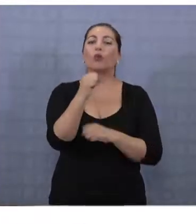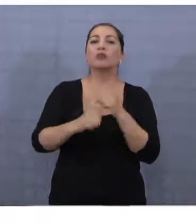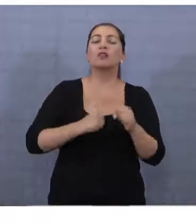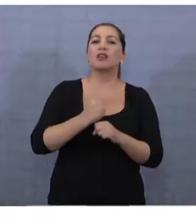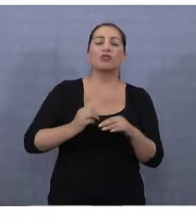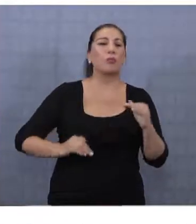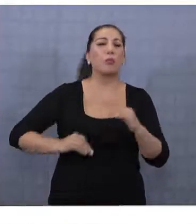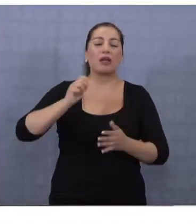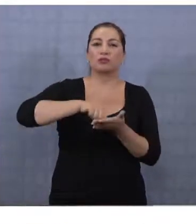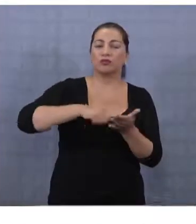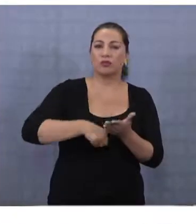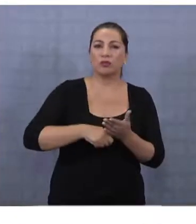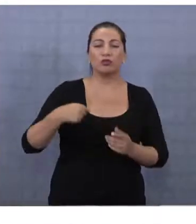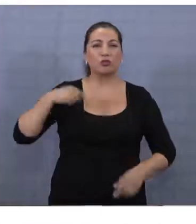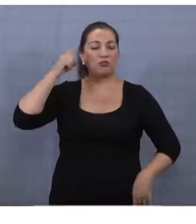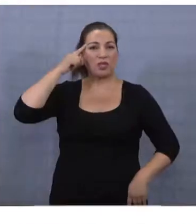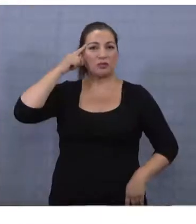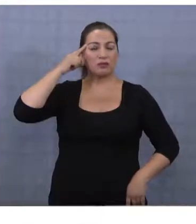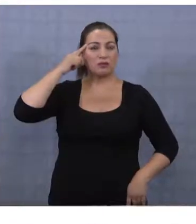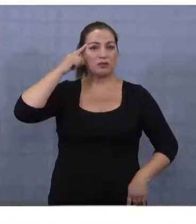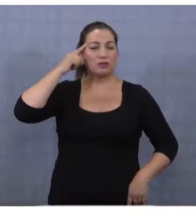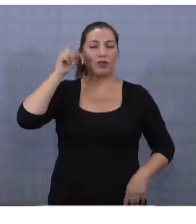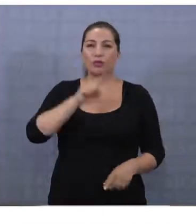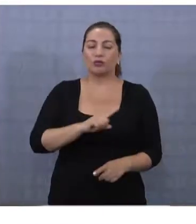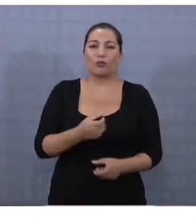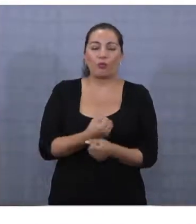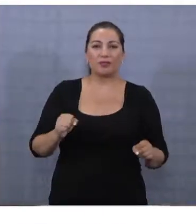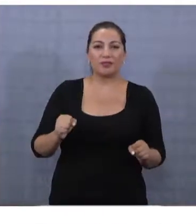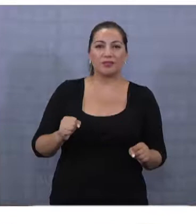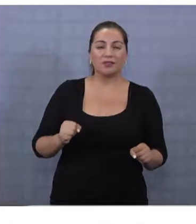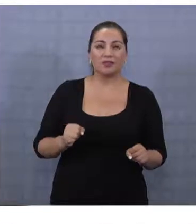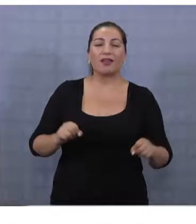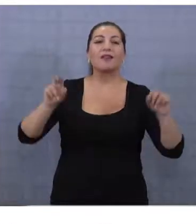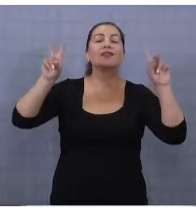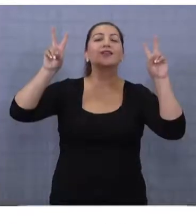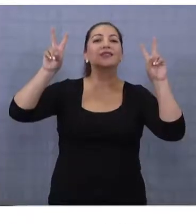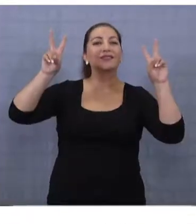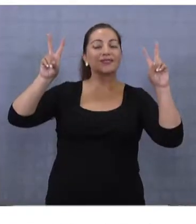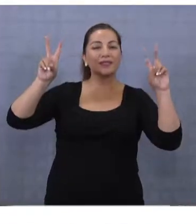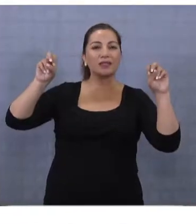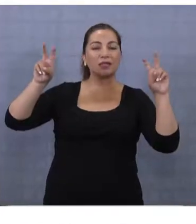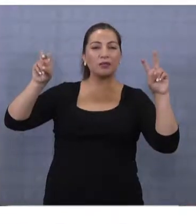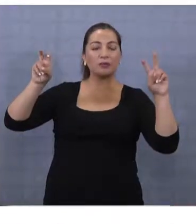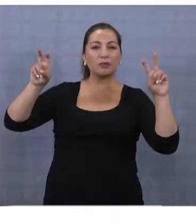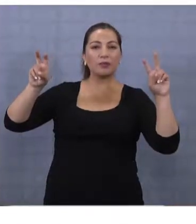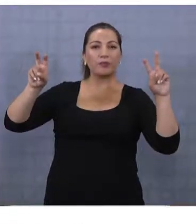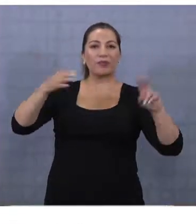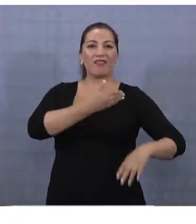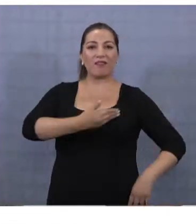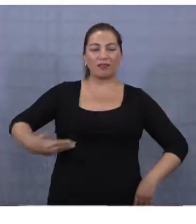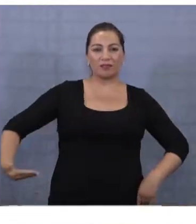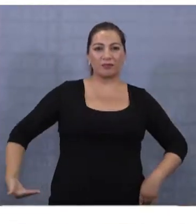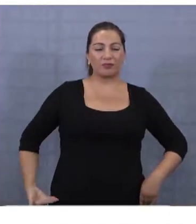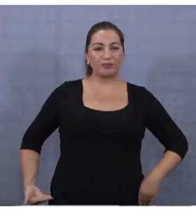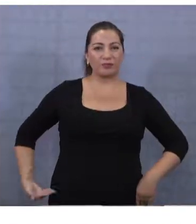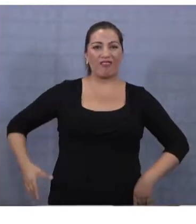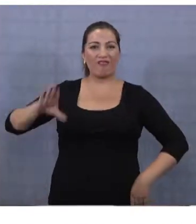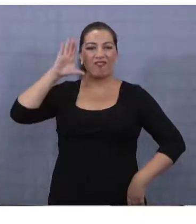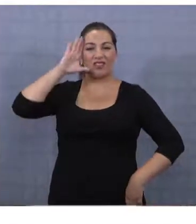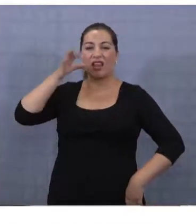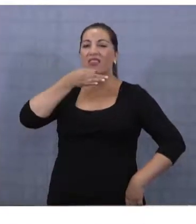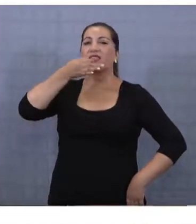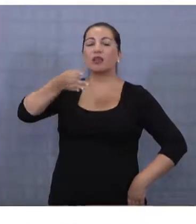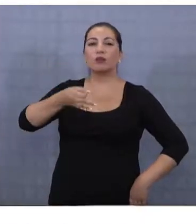año más. Entonces yo considero que eso no se está ajustando al mensaje que hizo la Presidenta de la República,